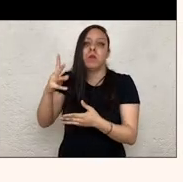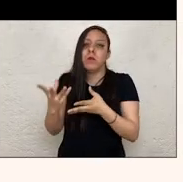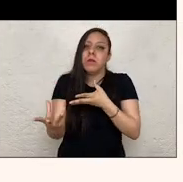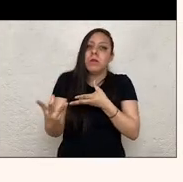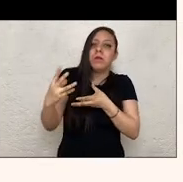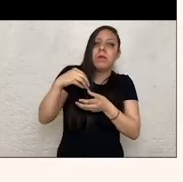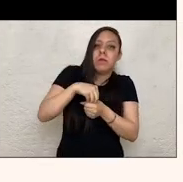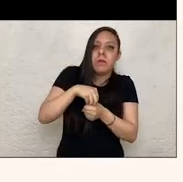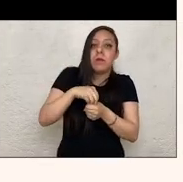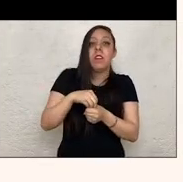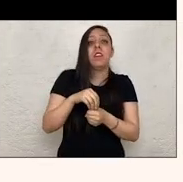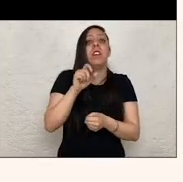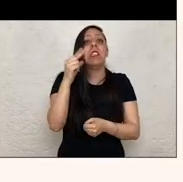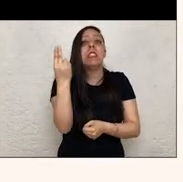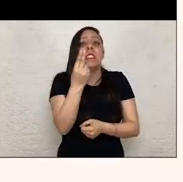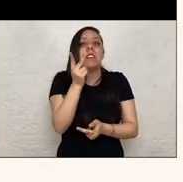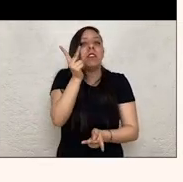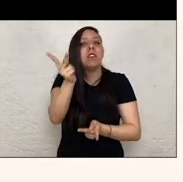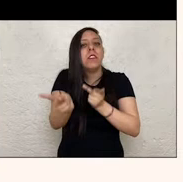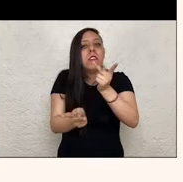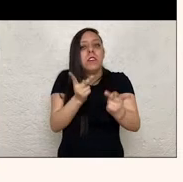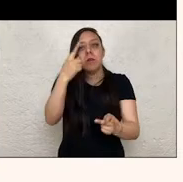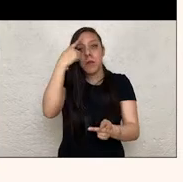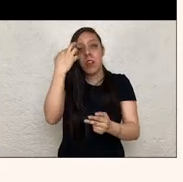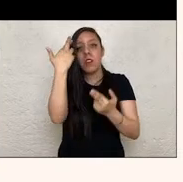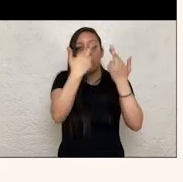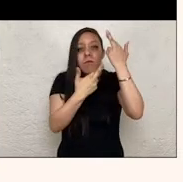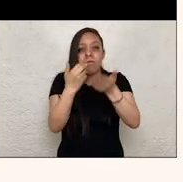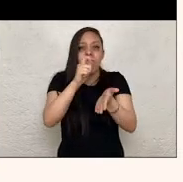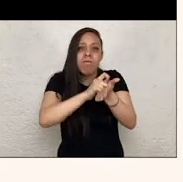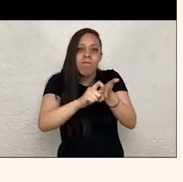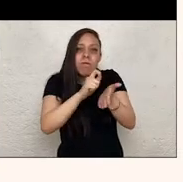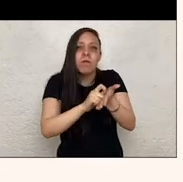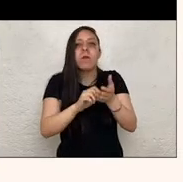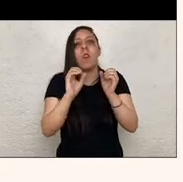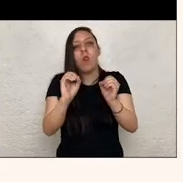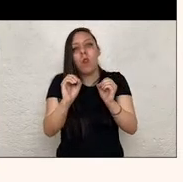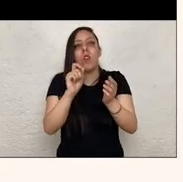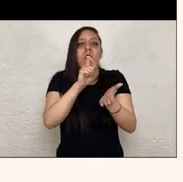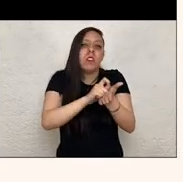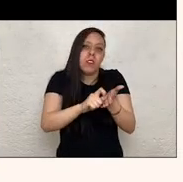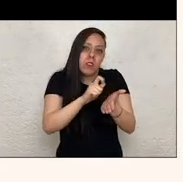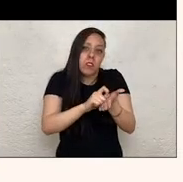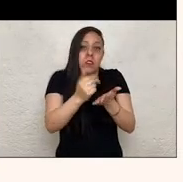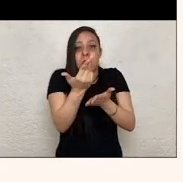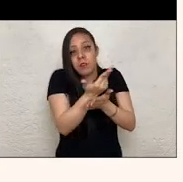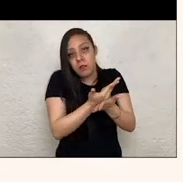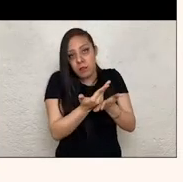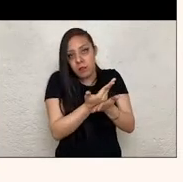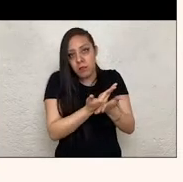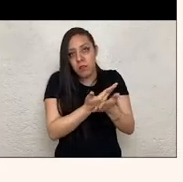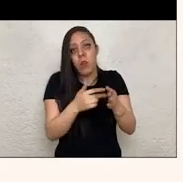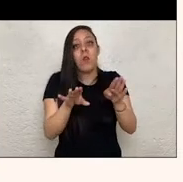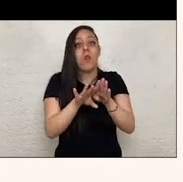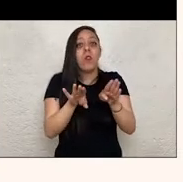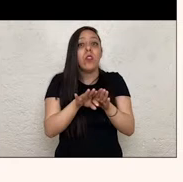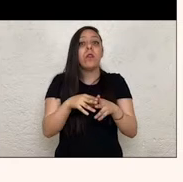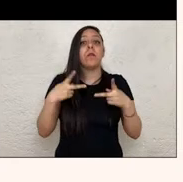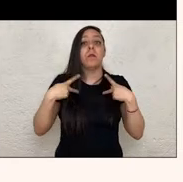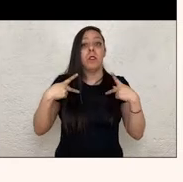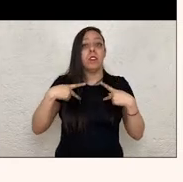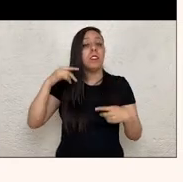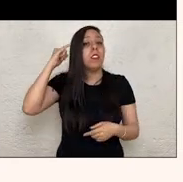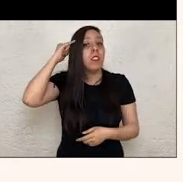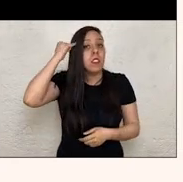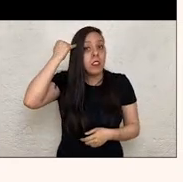más completa de la situación, hay que consultar las fuentes escritas o pintadas por los indígenas. Y ahí en México, como ustedes